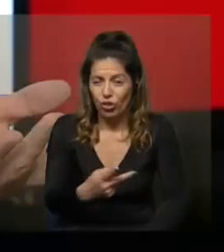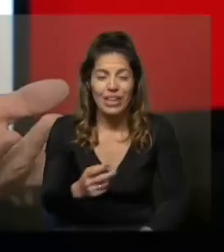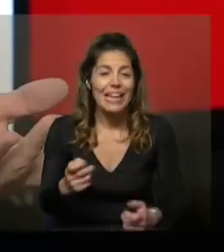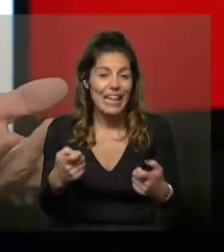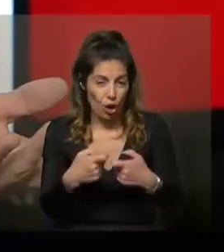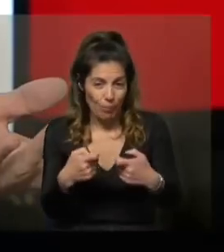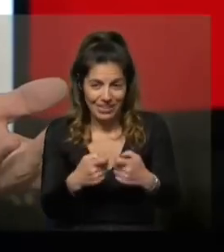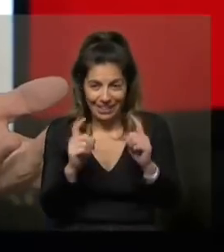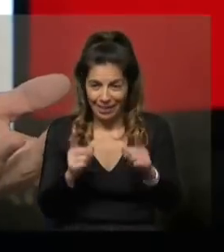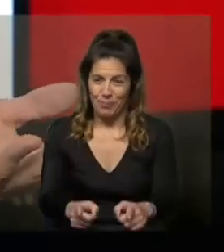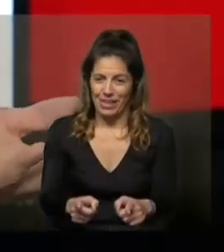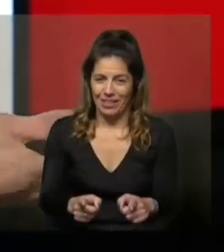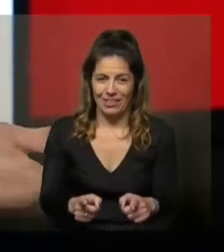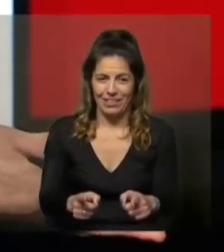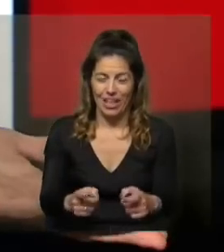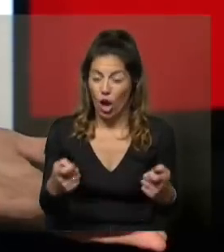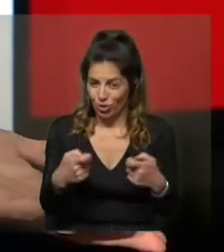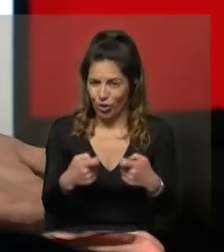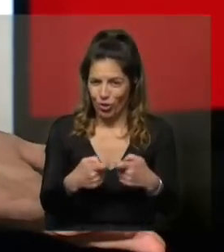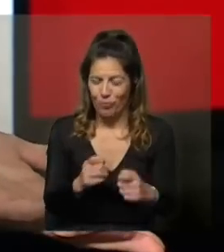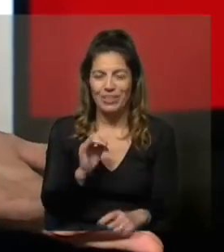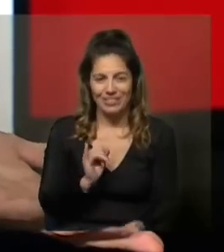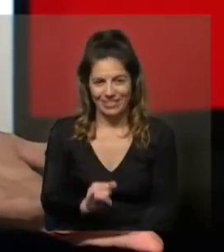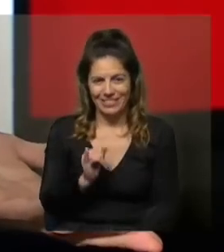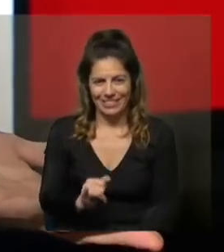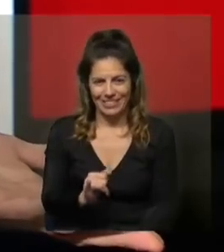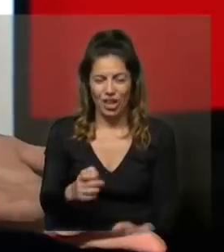complicidad también eh Sí también son Cómplices